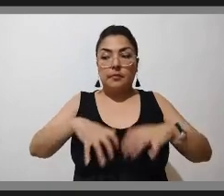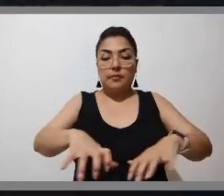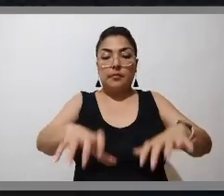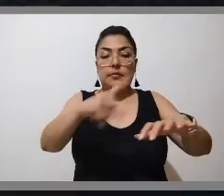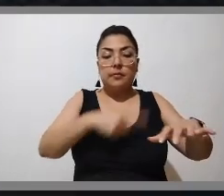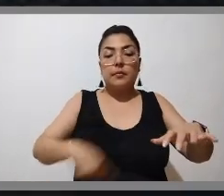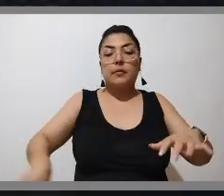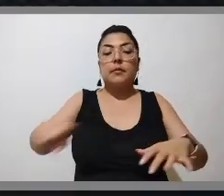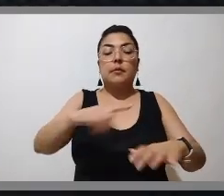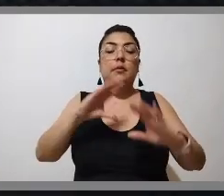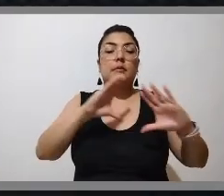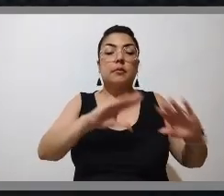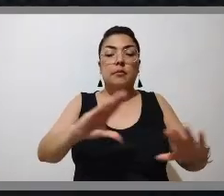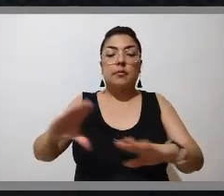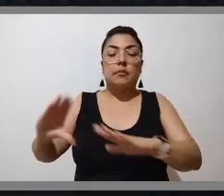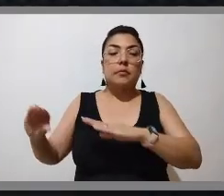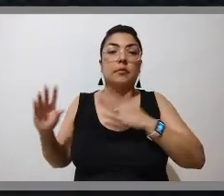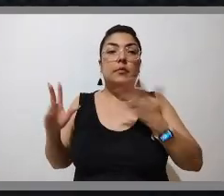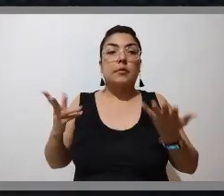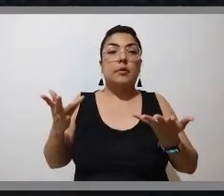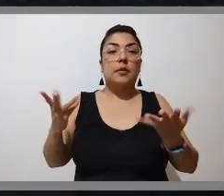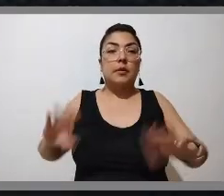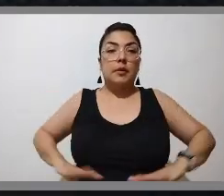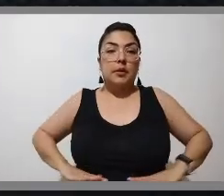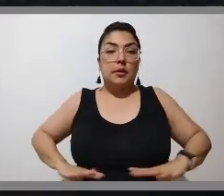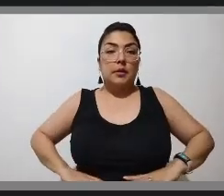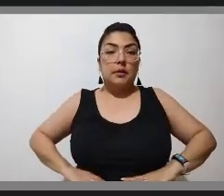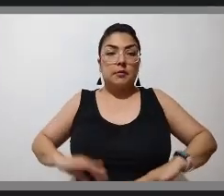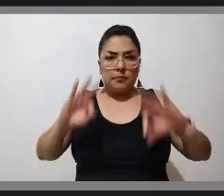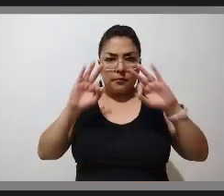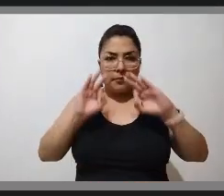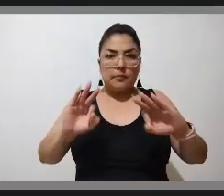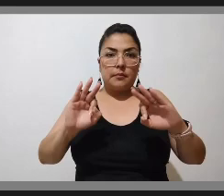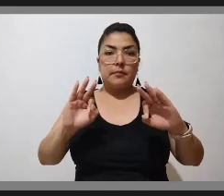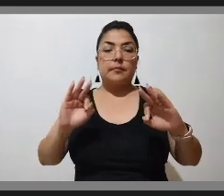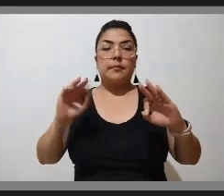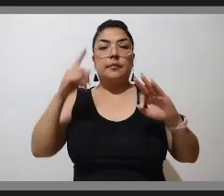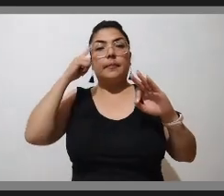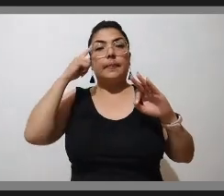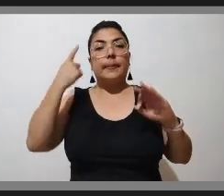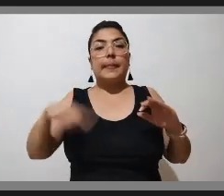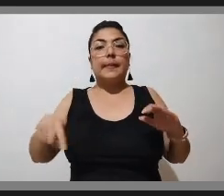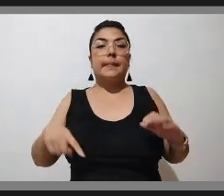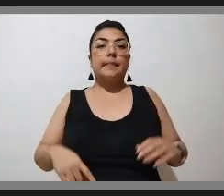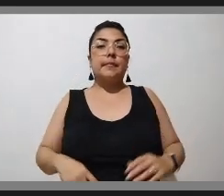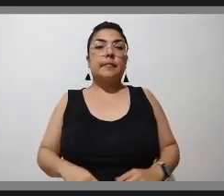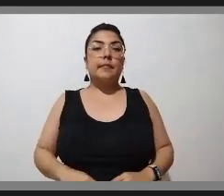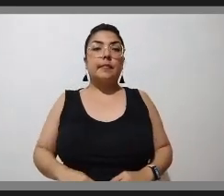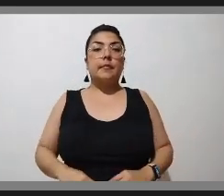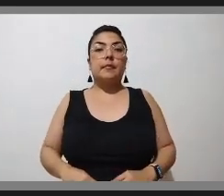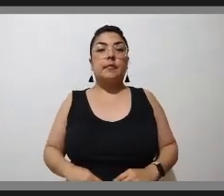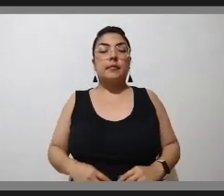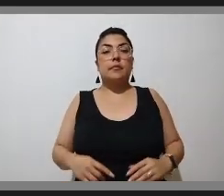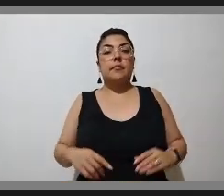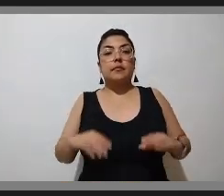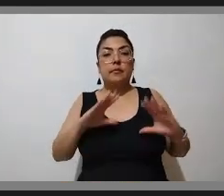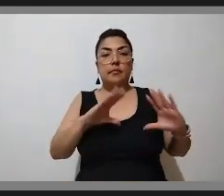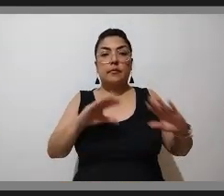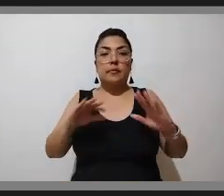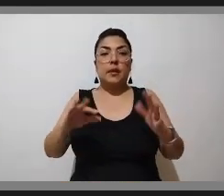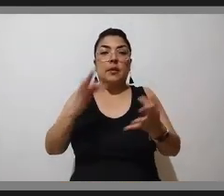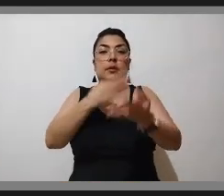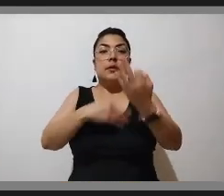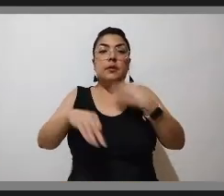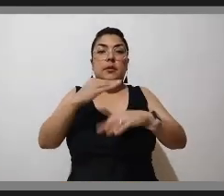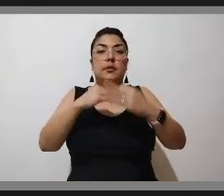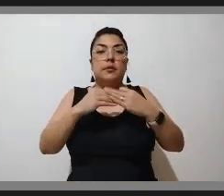valores que estamos transmitiendo a nuestra sociedad. Y eso pues es algo muy importante porque no nada más nos toca a nosotros como Instituto Electoral de